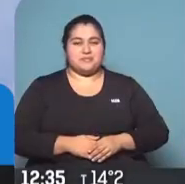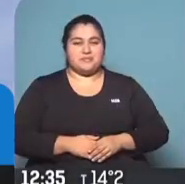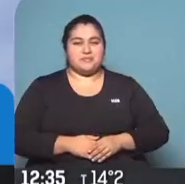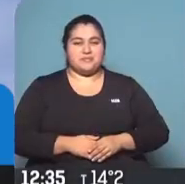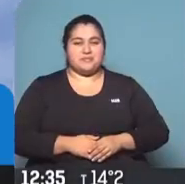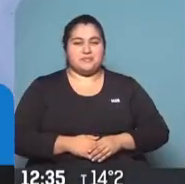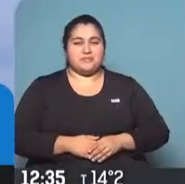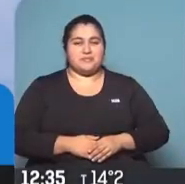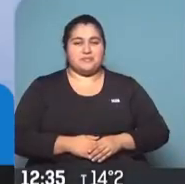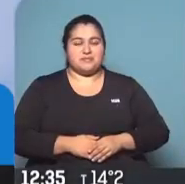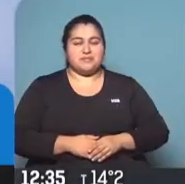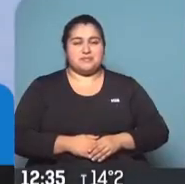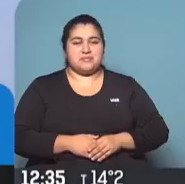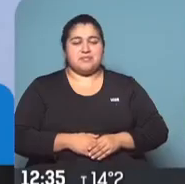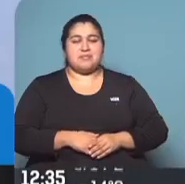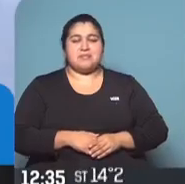di martino